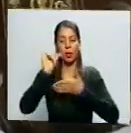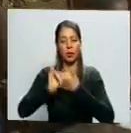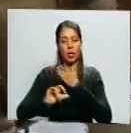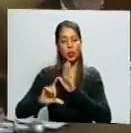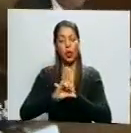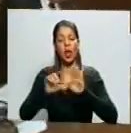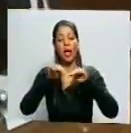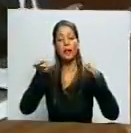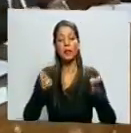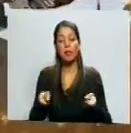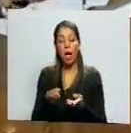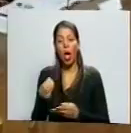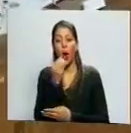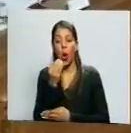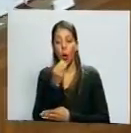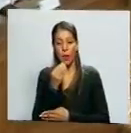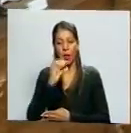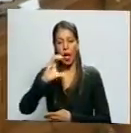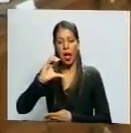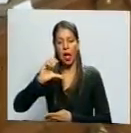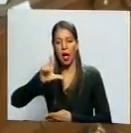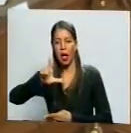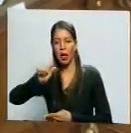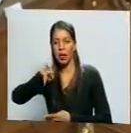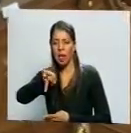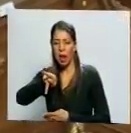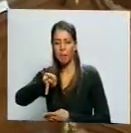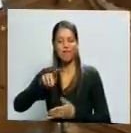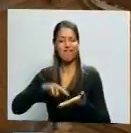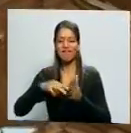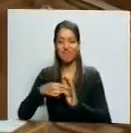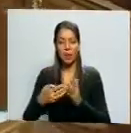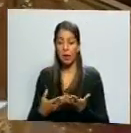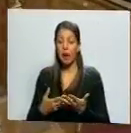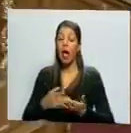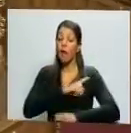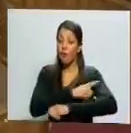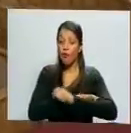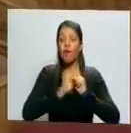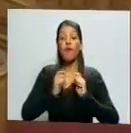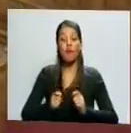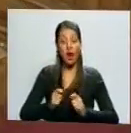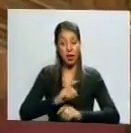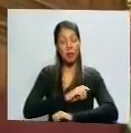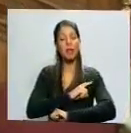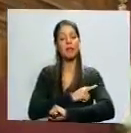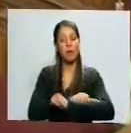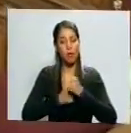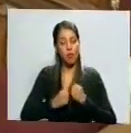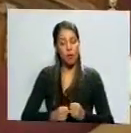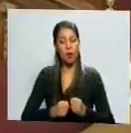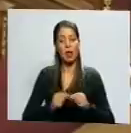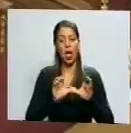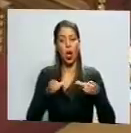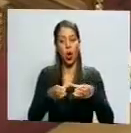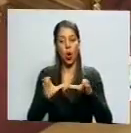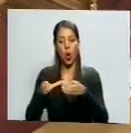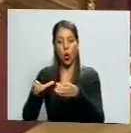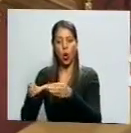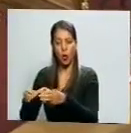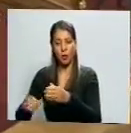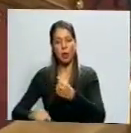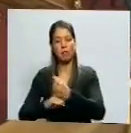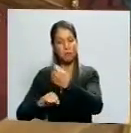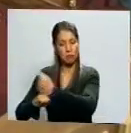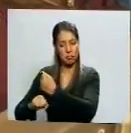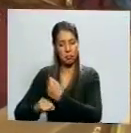ley constitucional que procura como objetivo estratégico el fortalecimiento y consolidación de los comités locales de